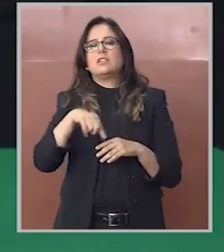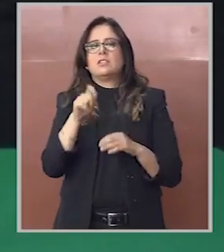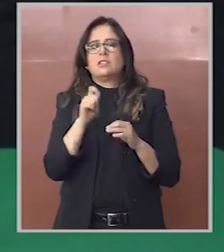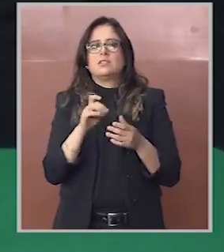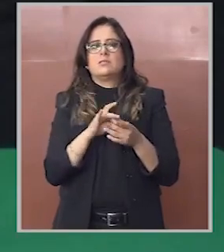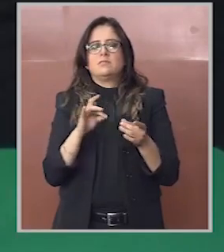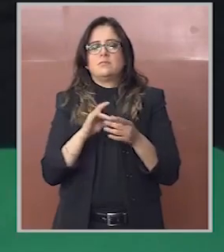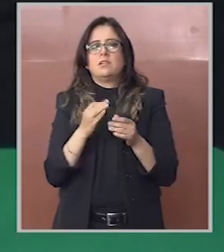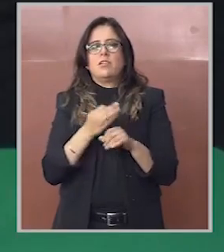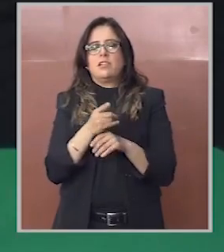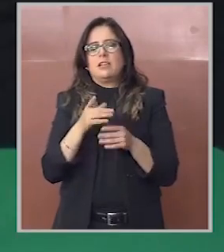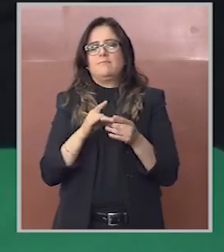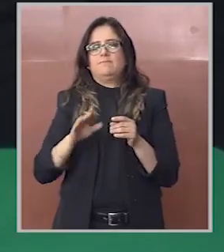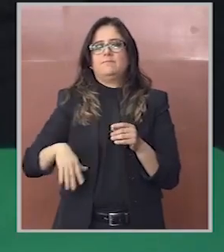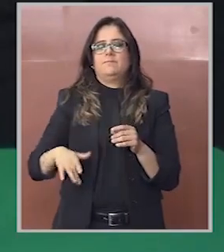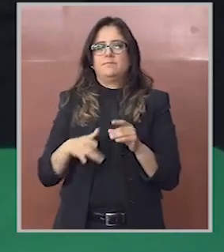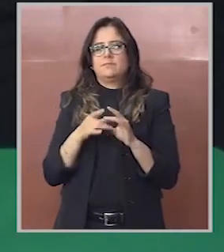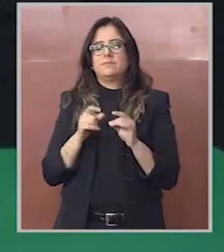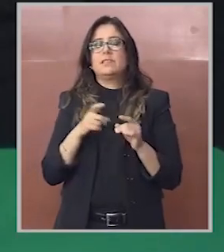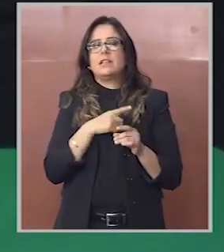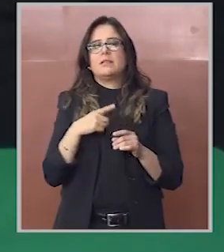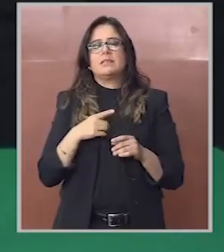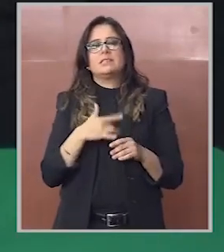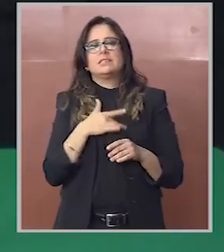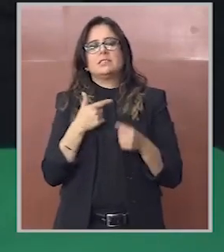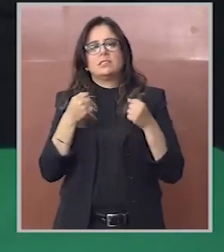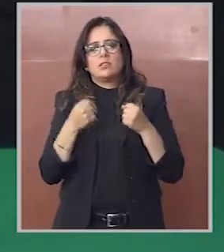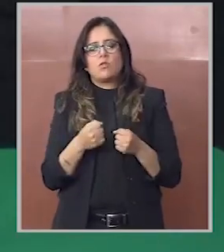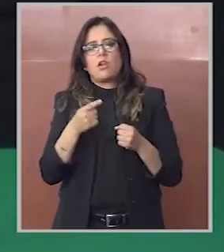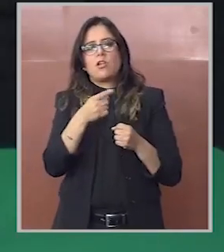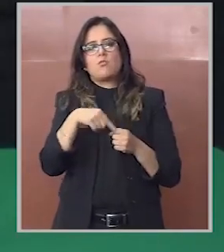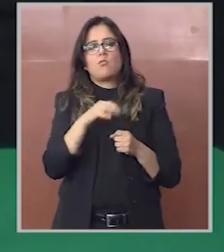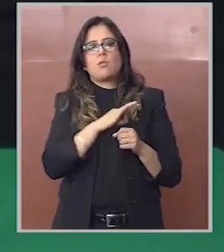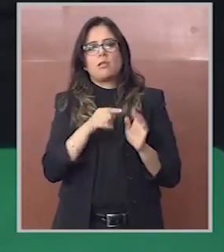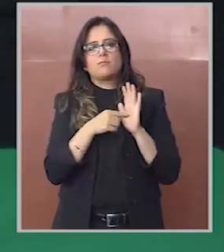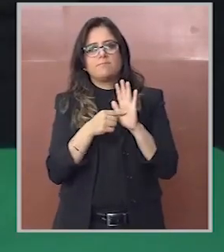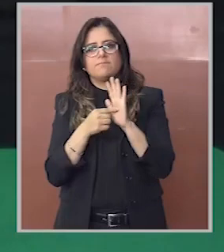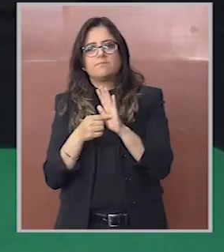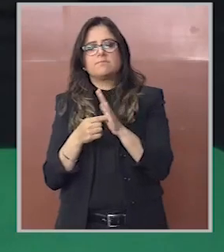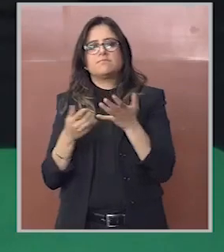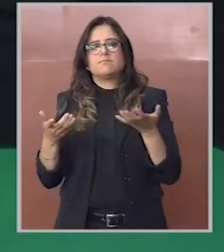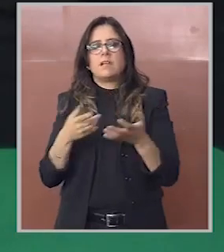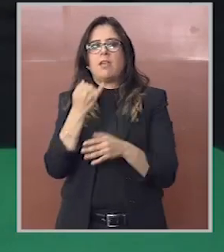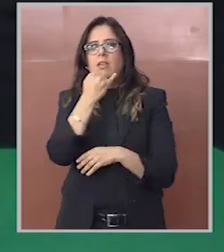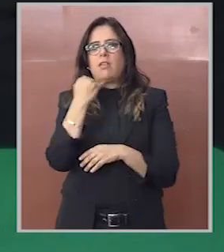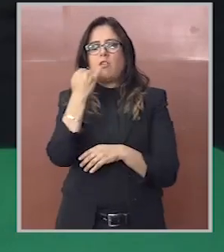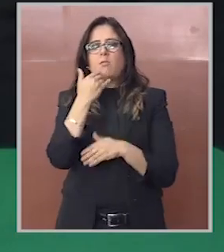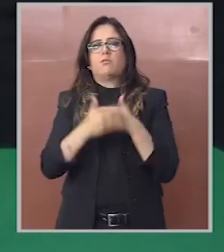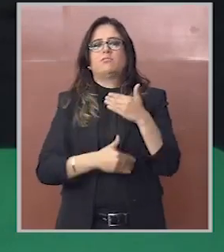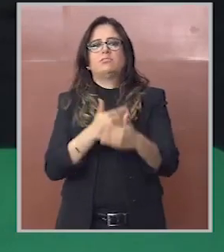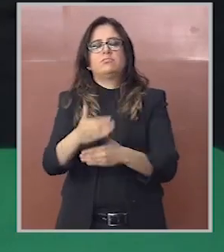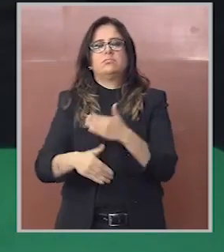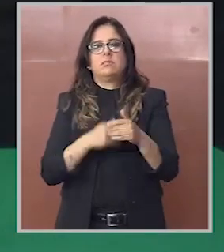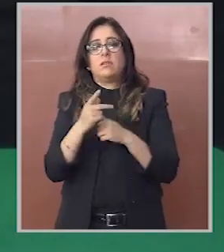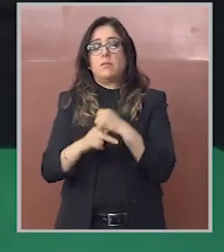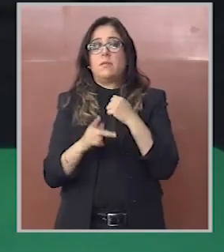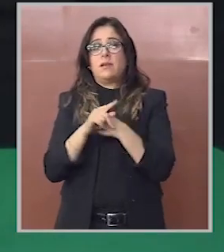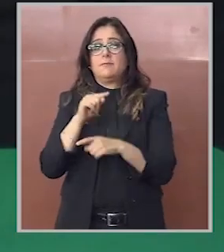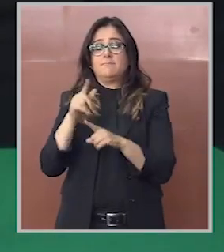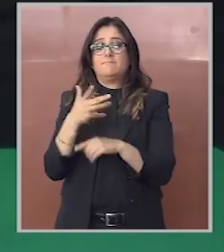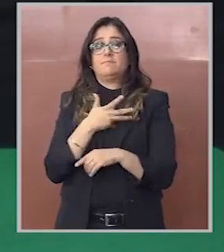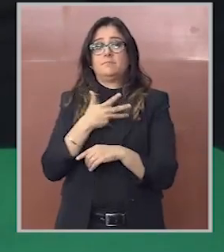preservar y practicar su idioma Ay mi país tiene 52 lenguas ustedes tienen